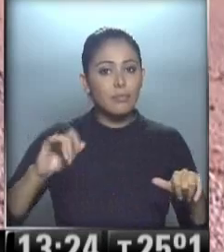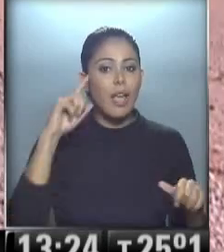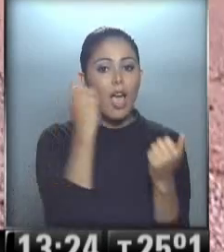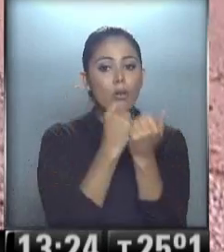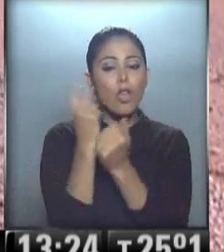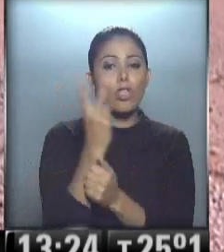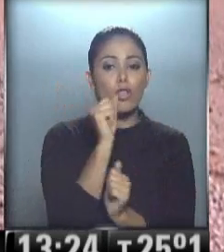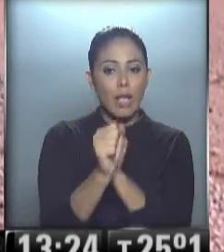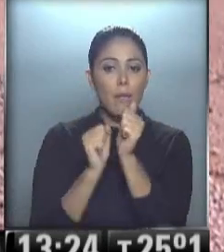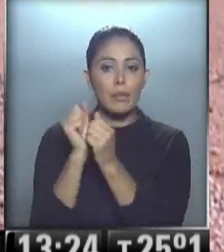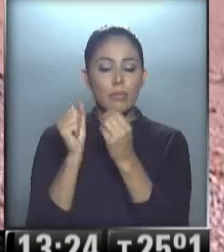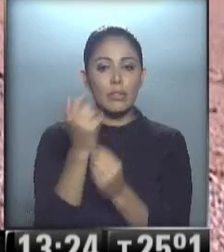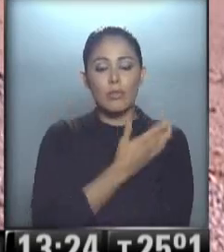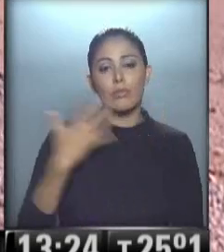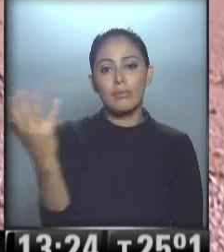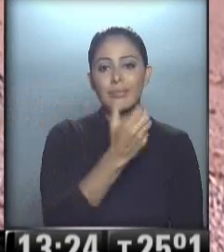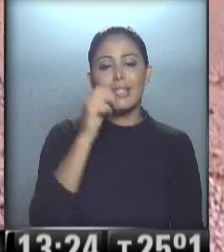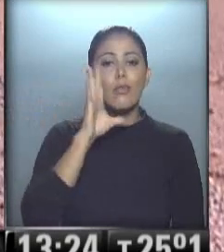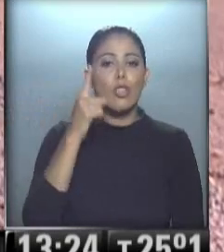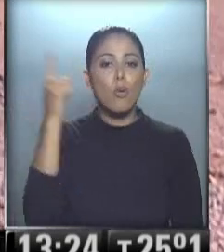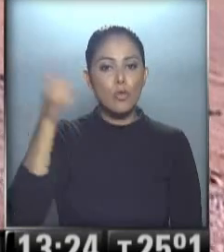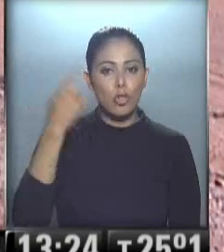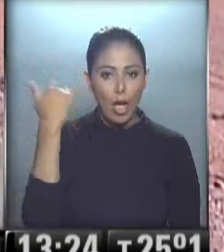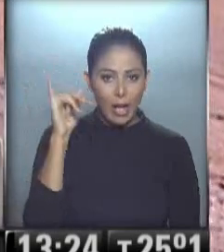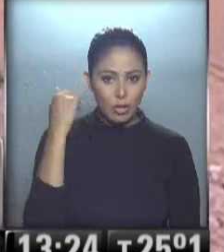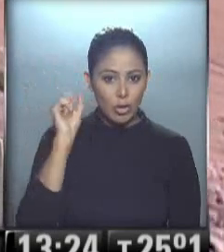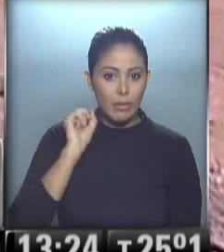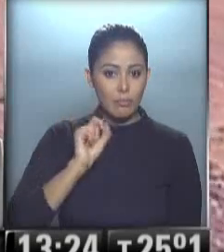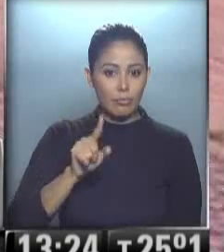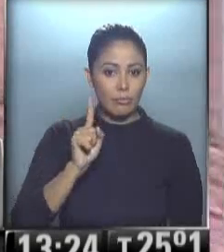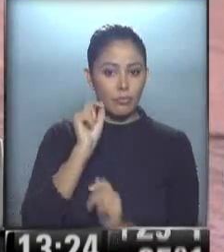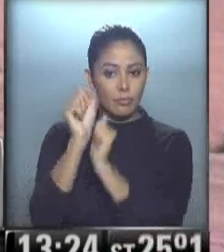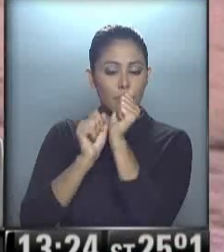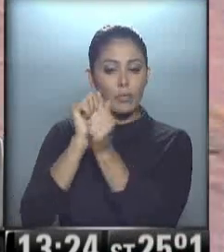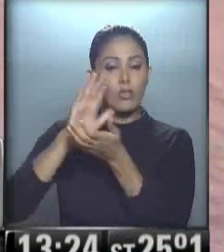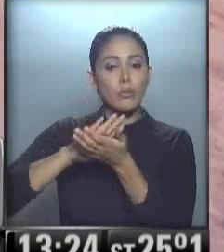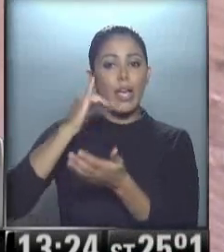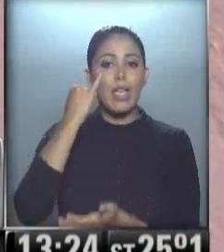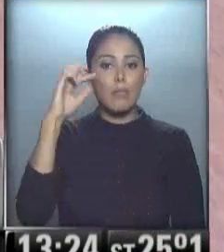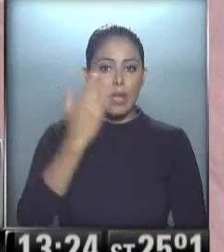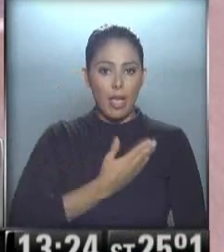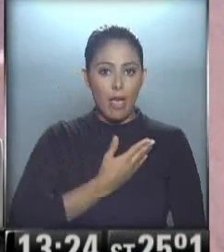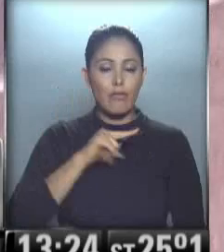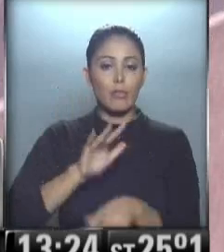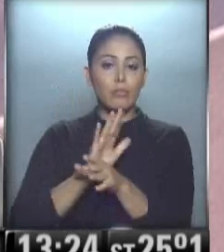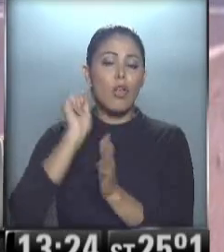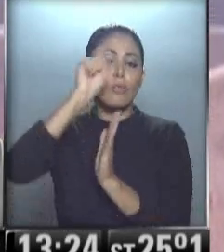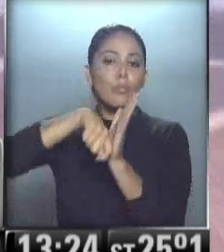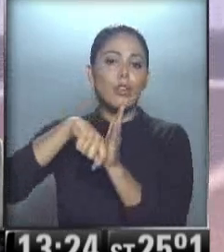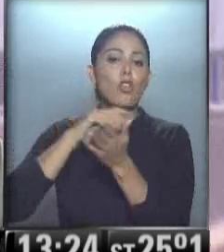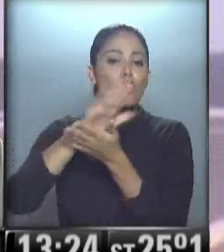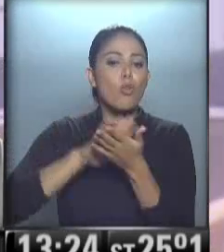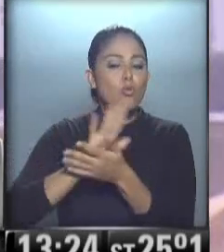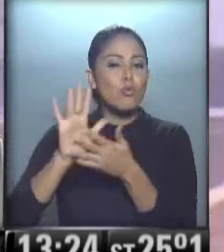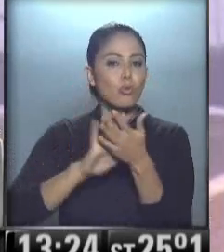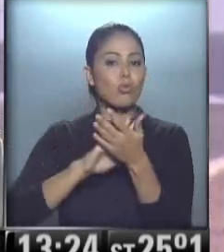dos empresas por la expropiación del 51 de las acciones que poseía en ipf este convenio de solución amigable y avenimiento de